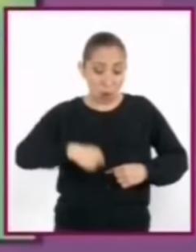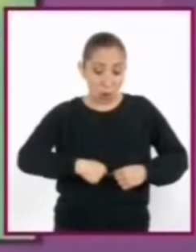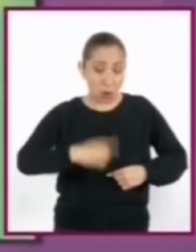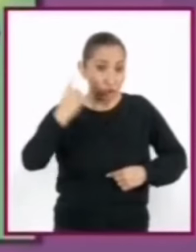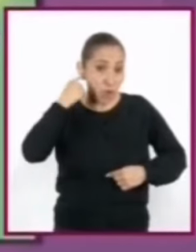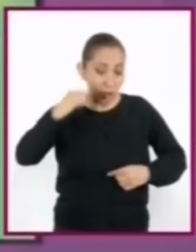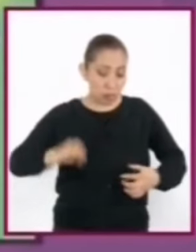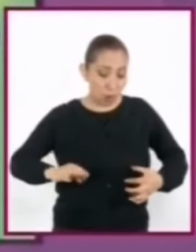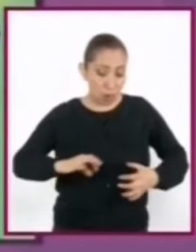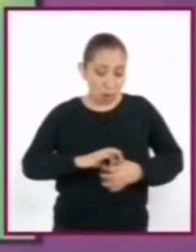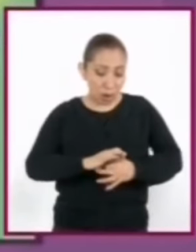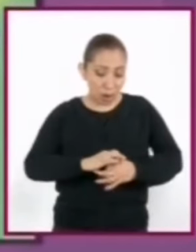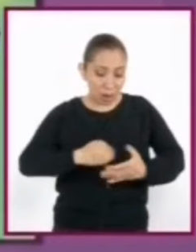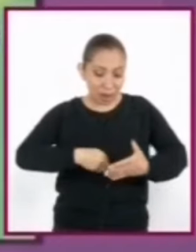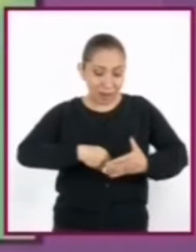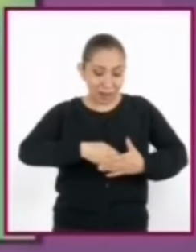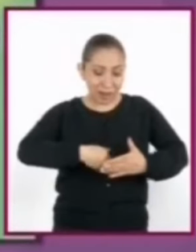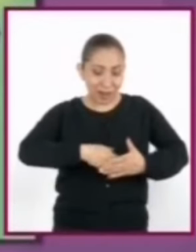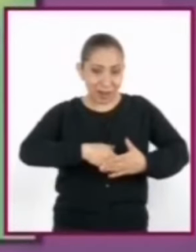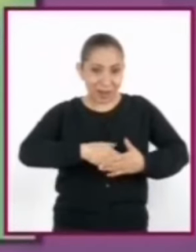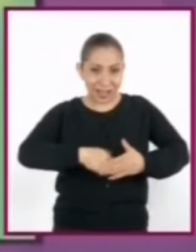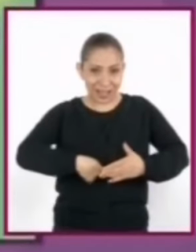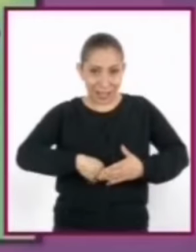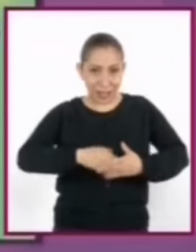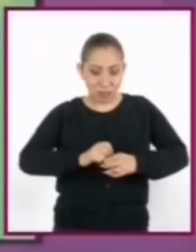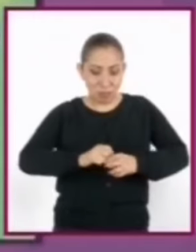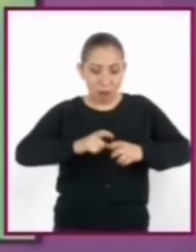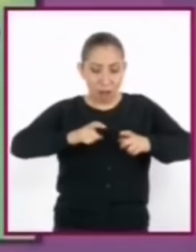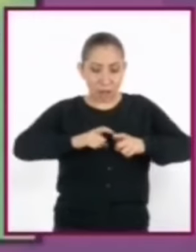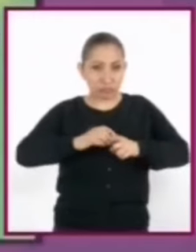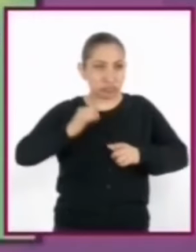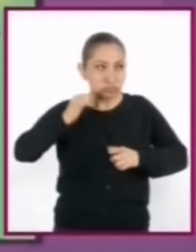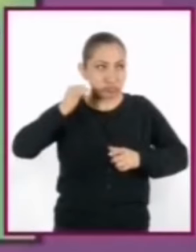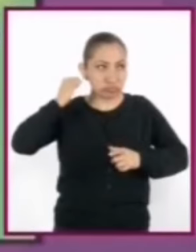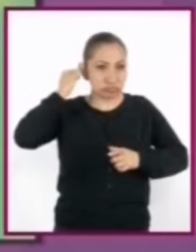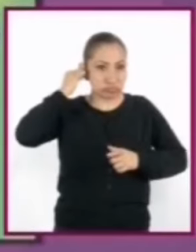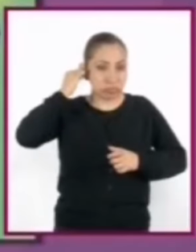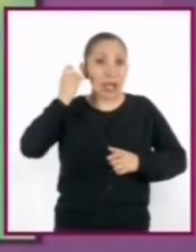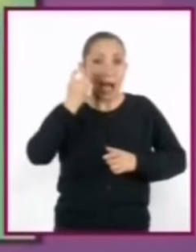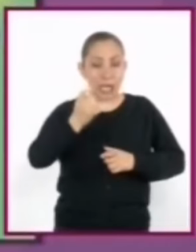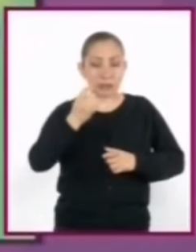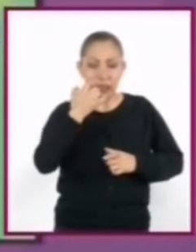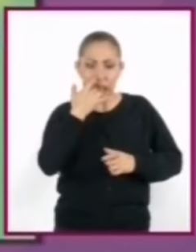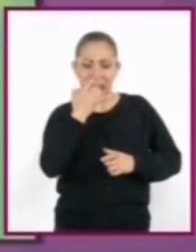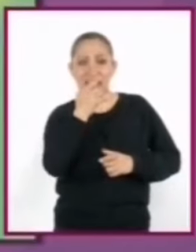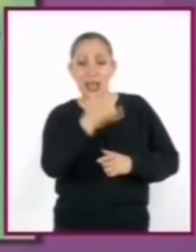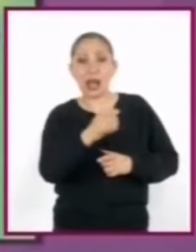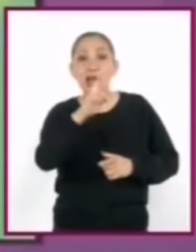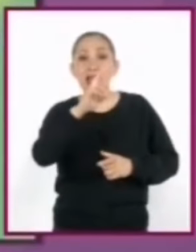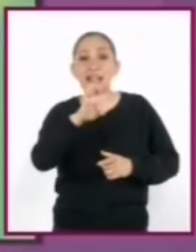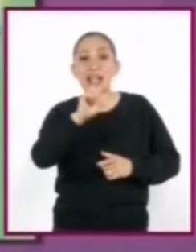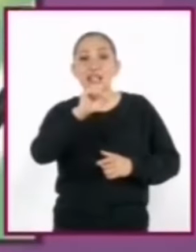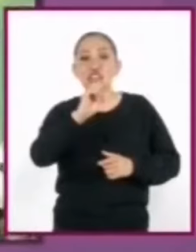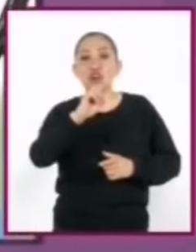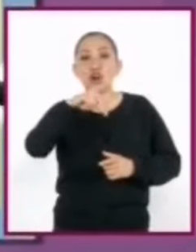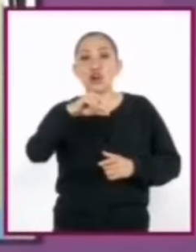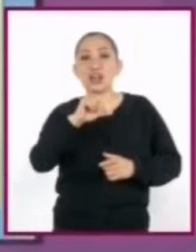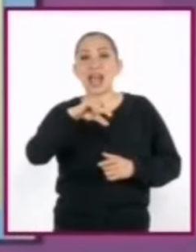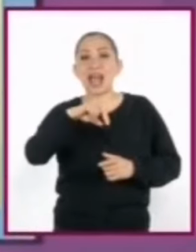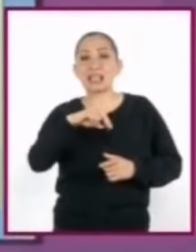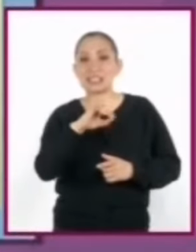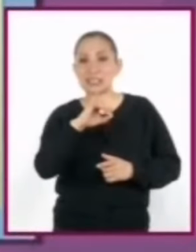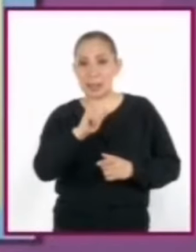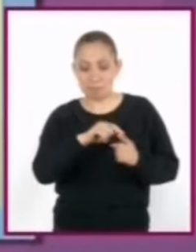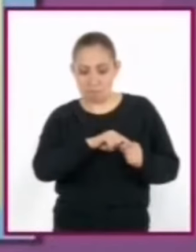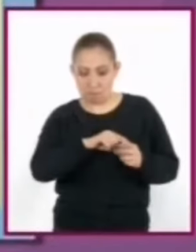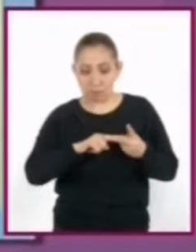de sonido chocan con las paredes de la campana, se amplifican. Este es el fenómeno de la resonancia. Por